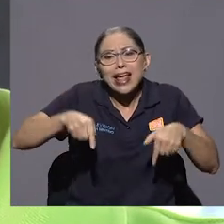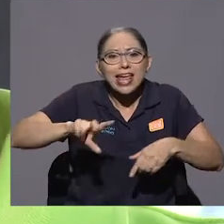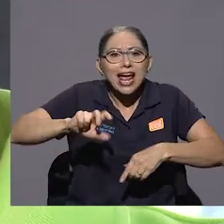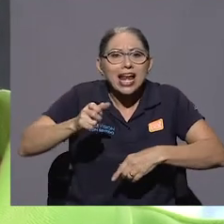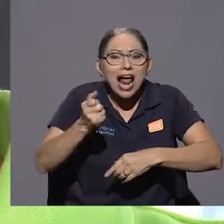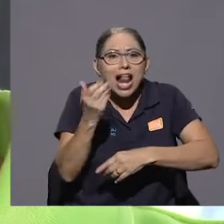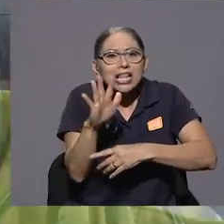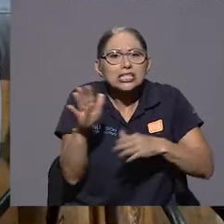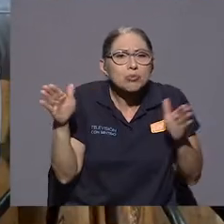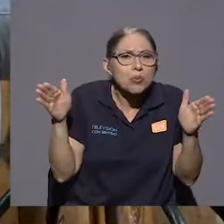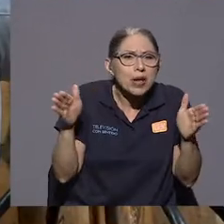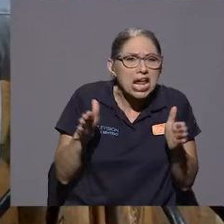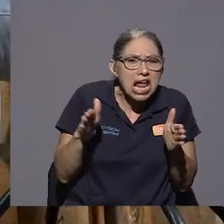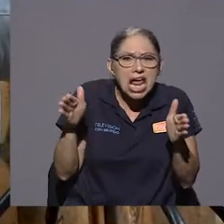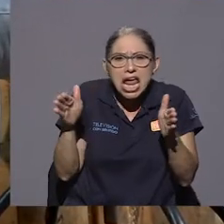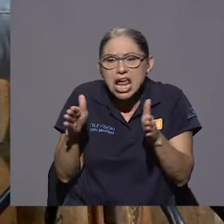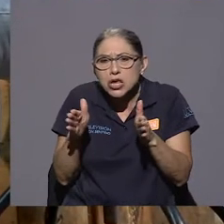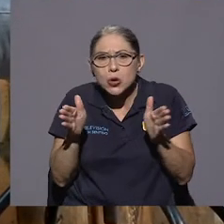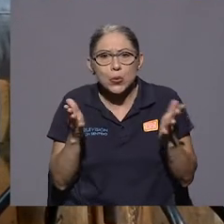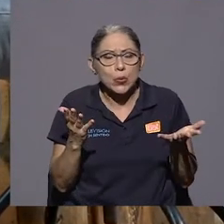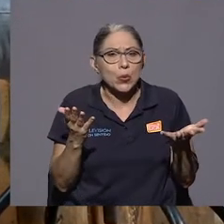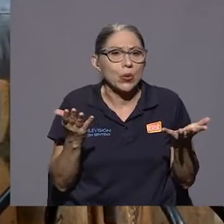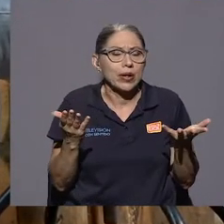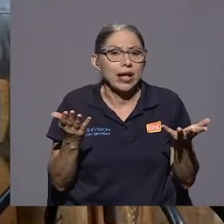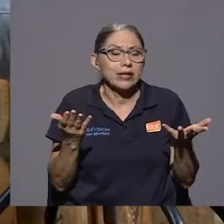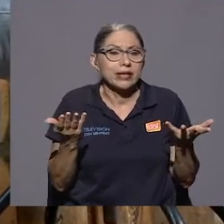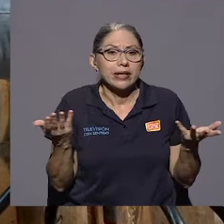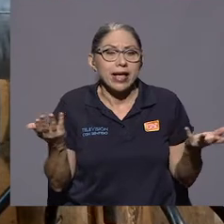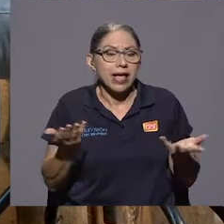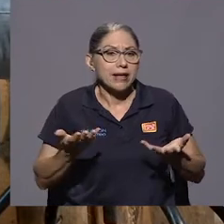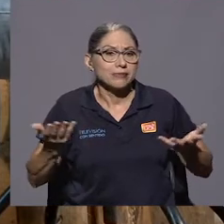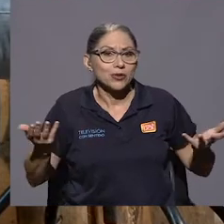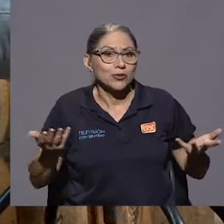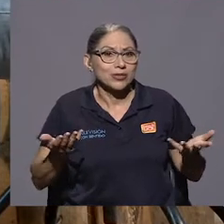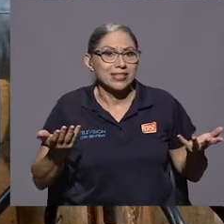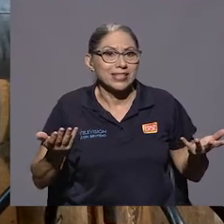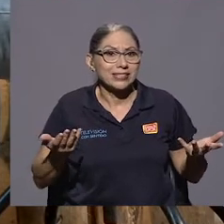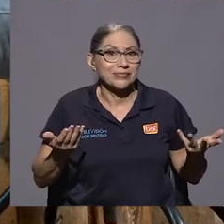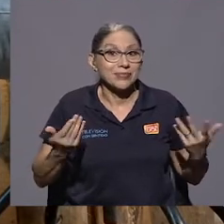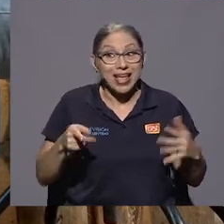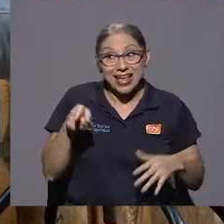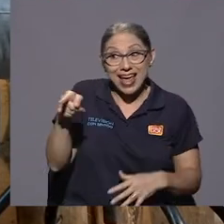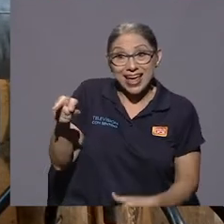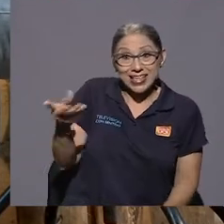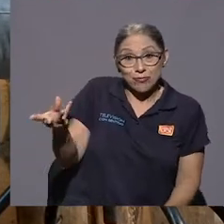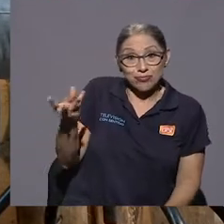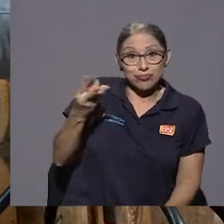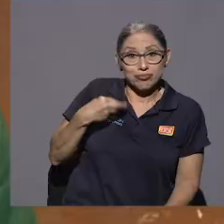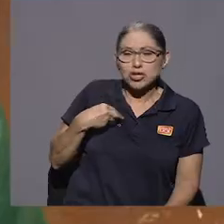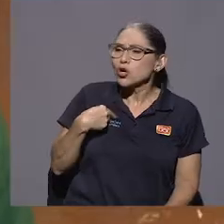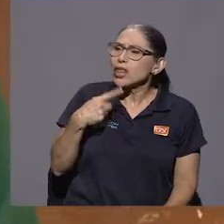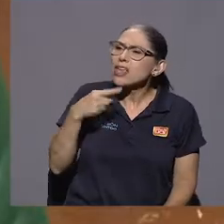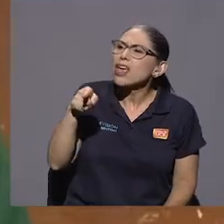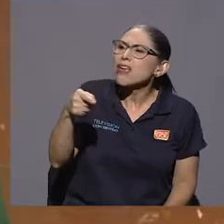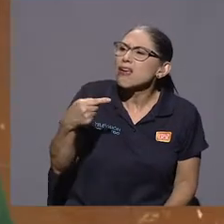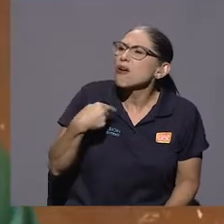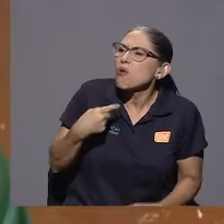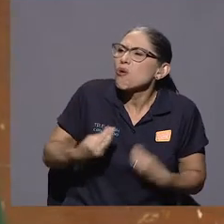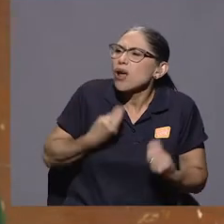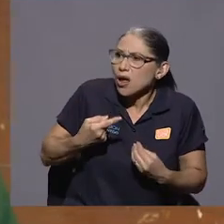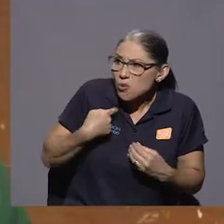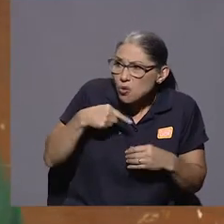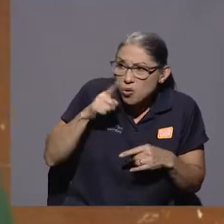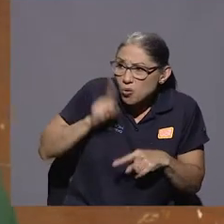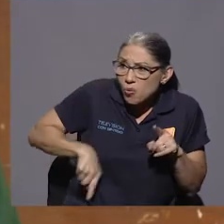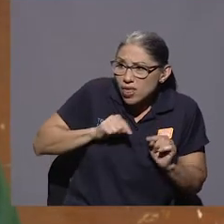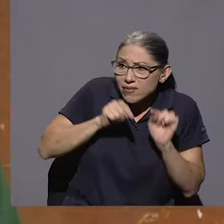pequeño, etcétera, etcétera. Y entonces, como me está contando Ana Lucía, y digo, ¿y qué? ¿Uno no puede venir a trabajar